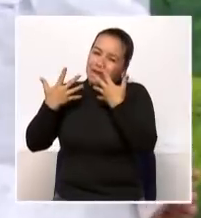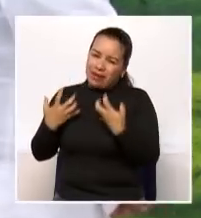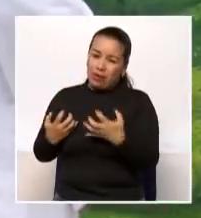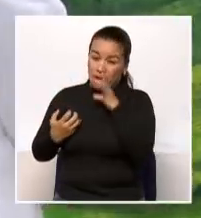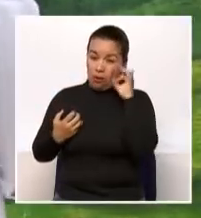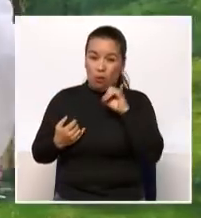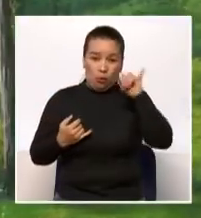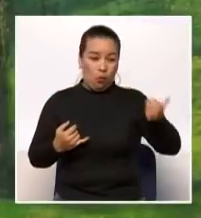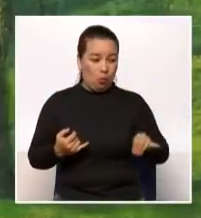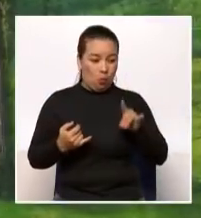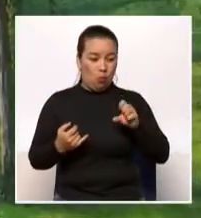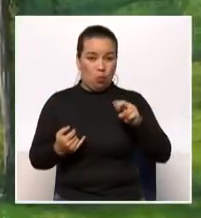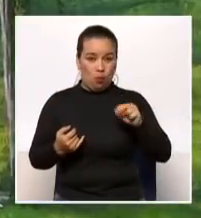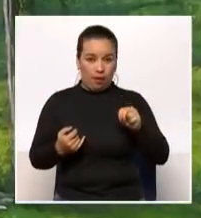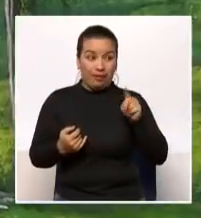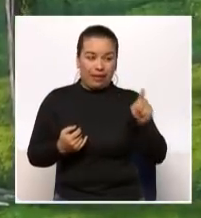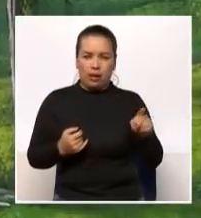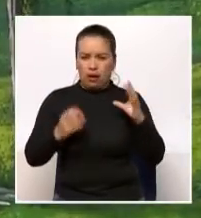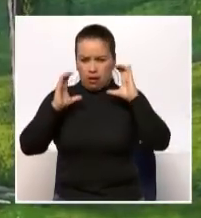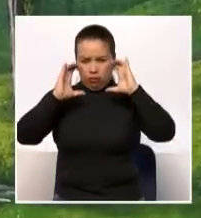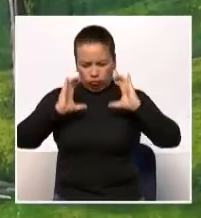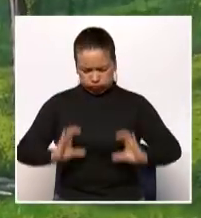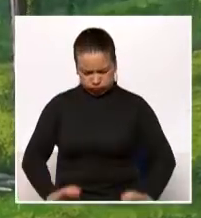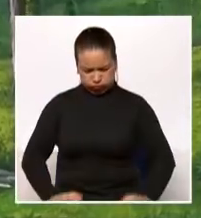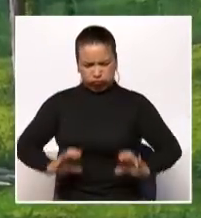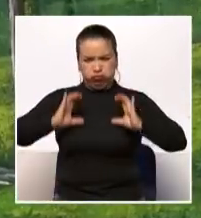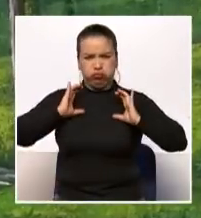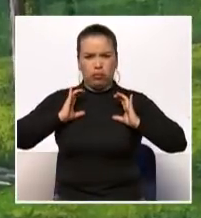Valencia, que es radiólogo corporal y